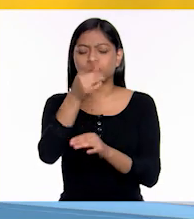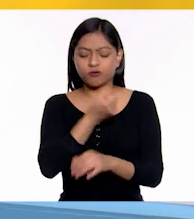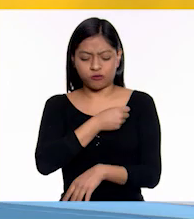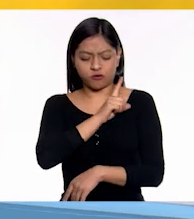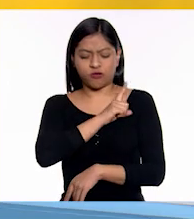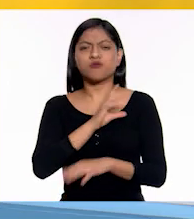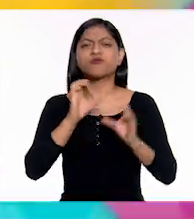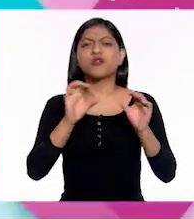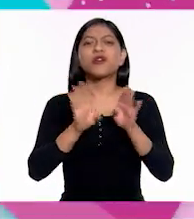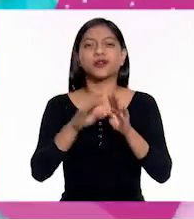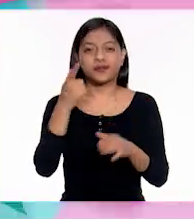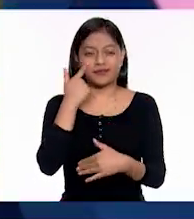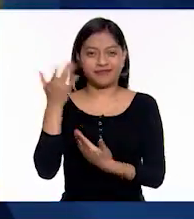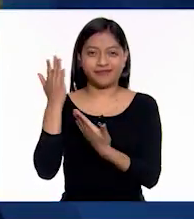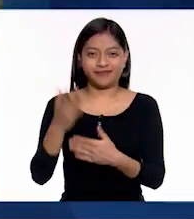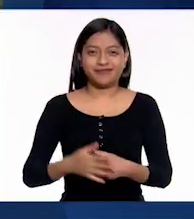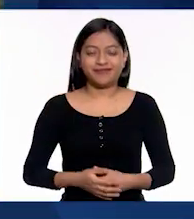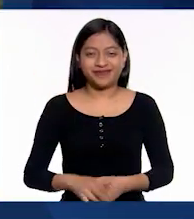salud.